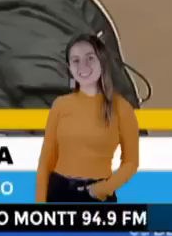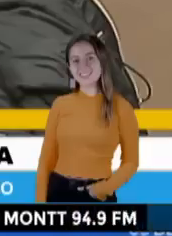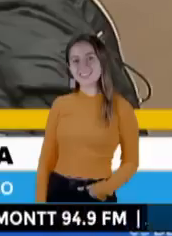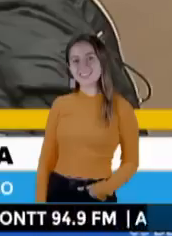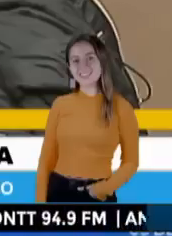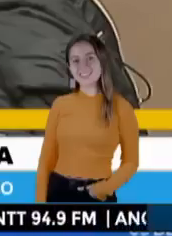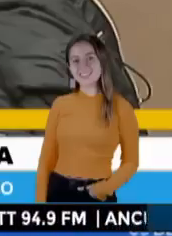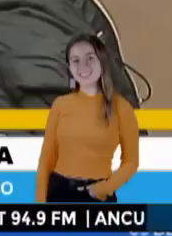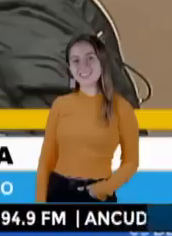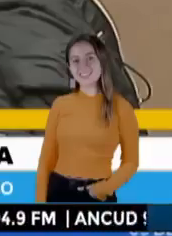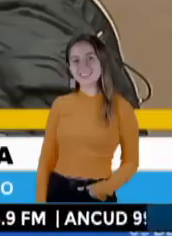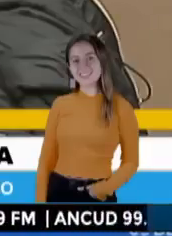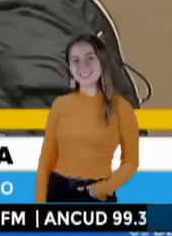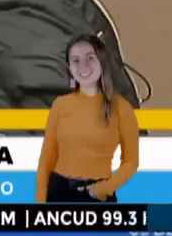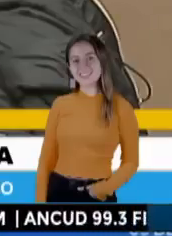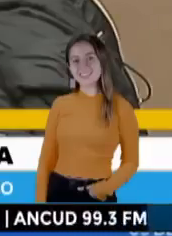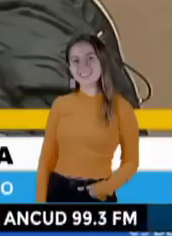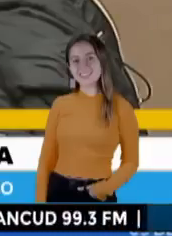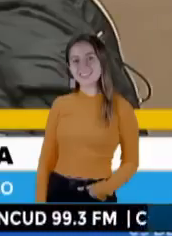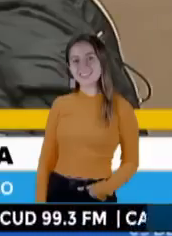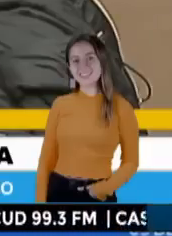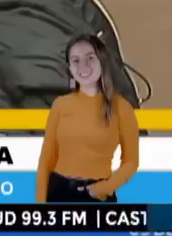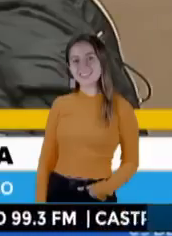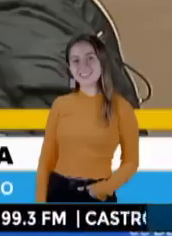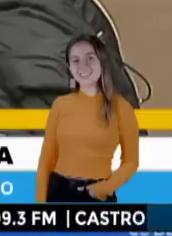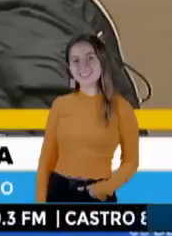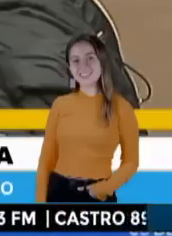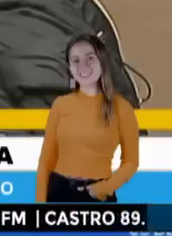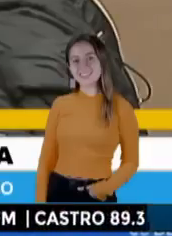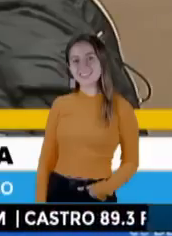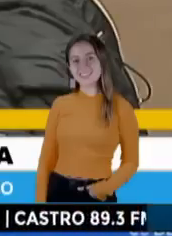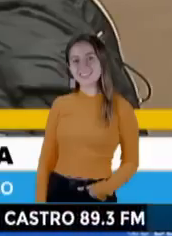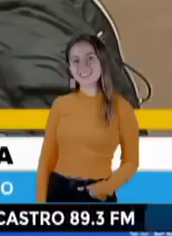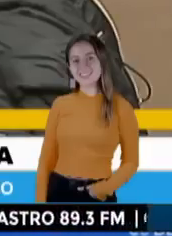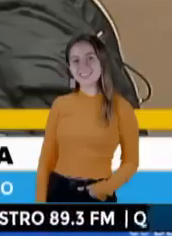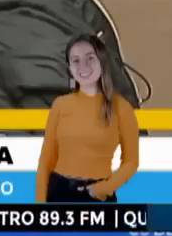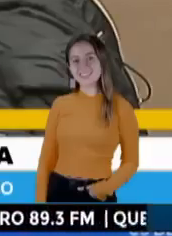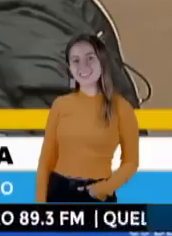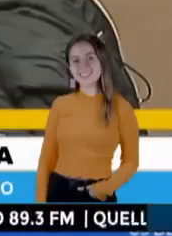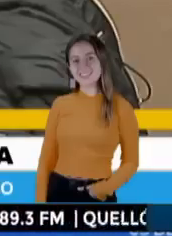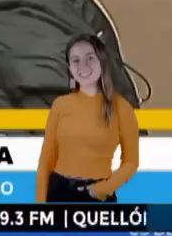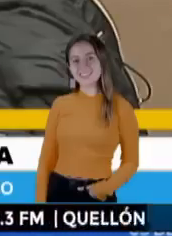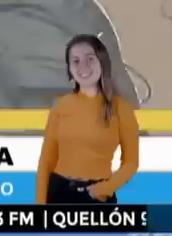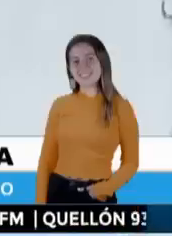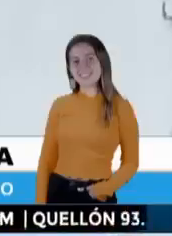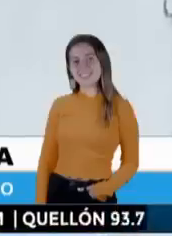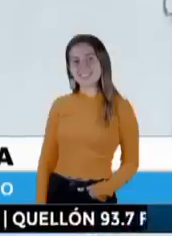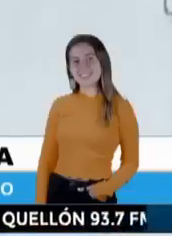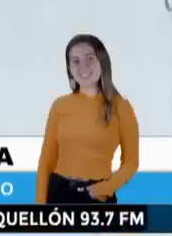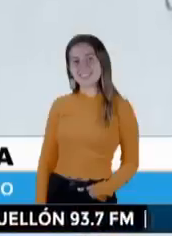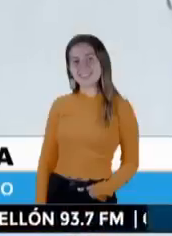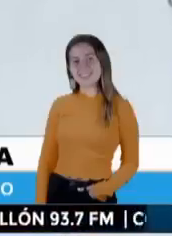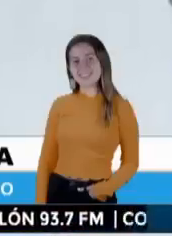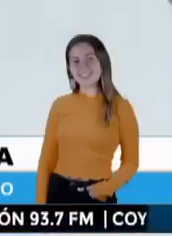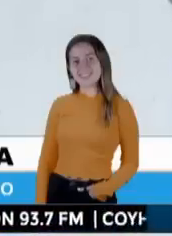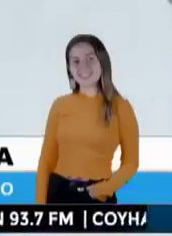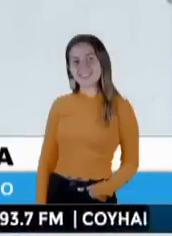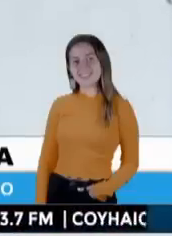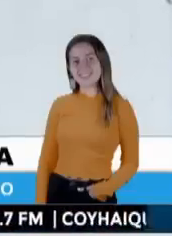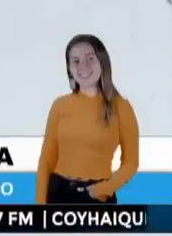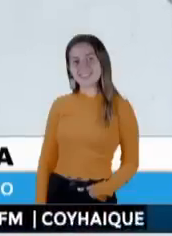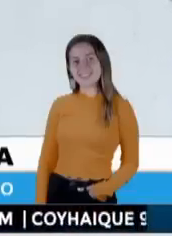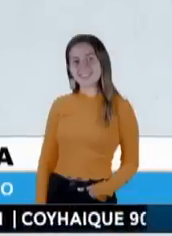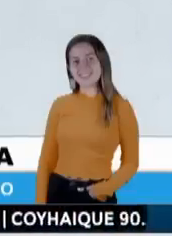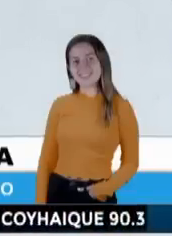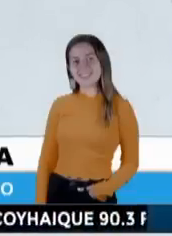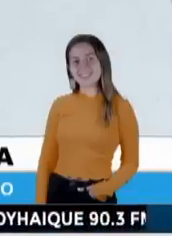de la Democracia Cristiana, entre ellos el senador Francisco Huenchumilla, quienes a través de un comunicado llamaron a votar apruebo. Voy a leer textual parte